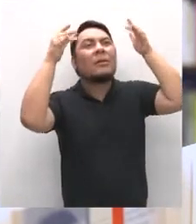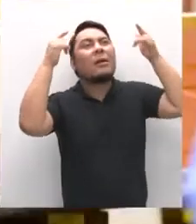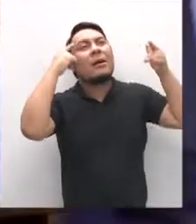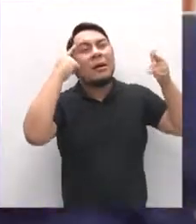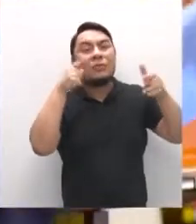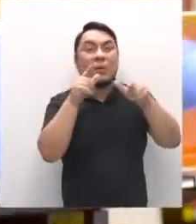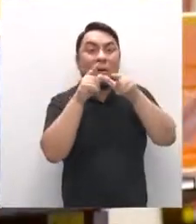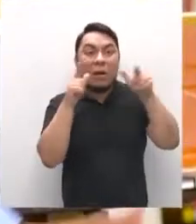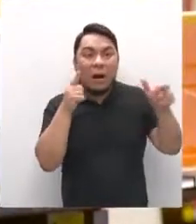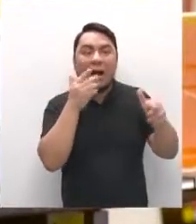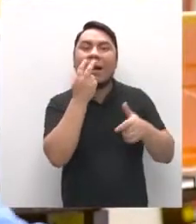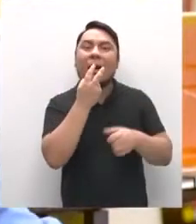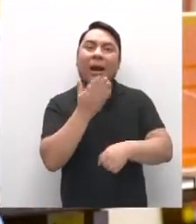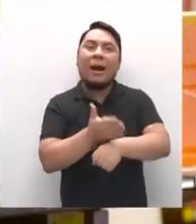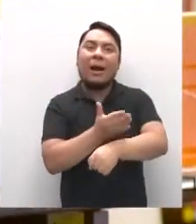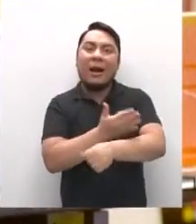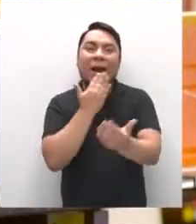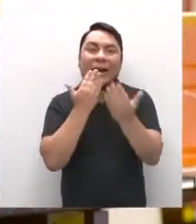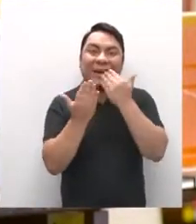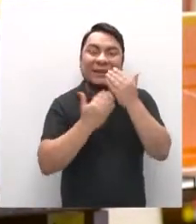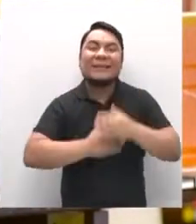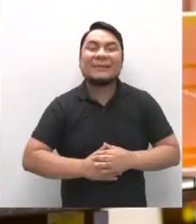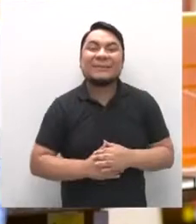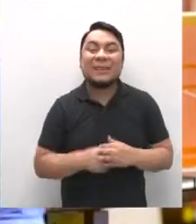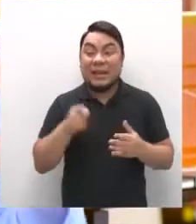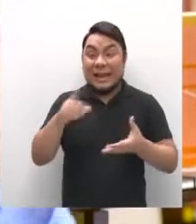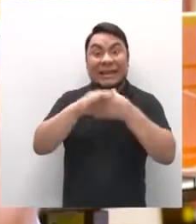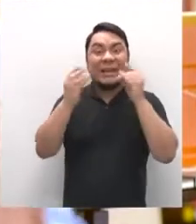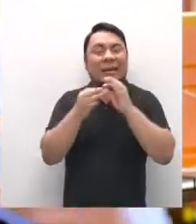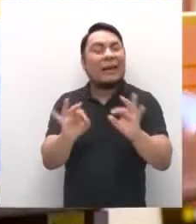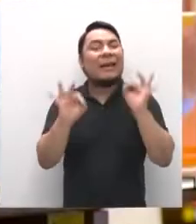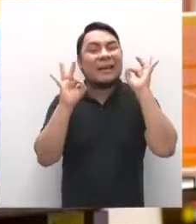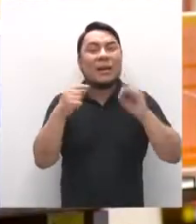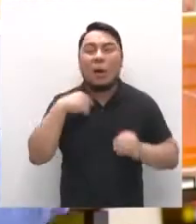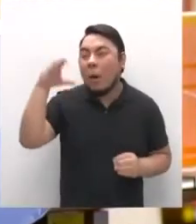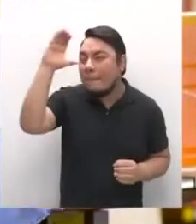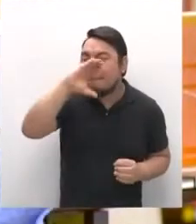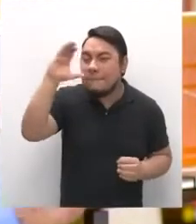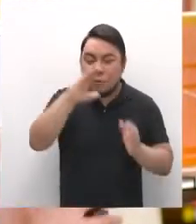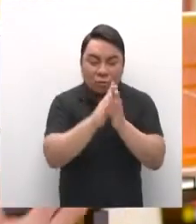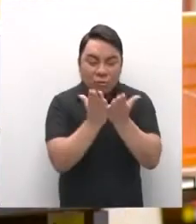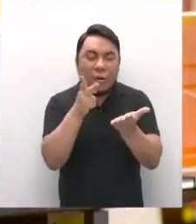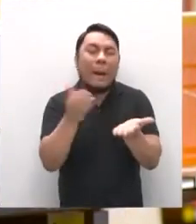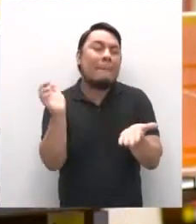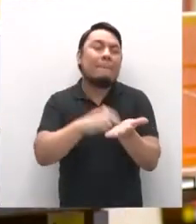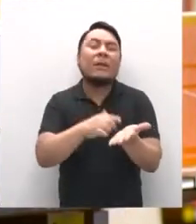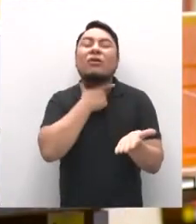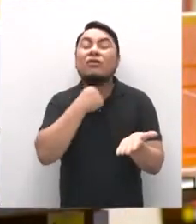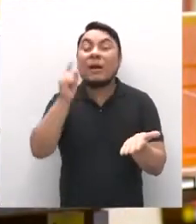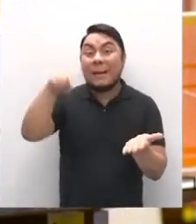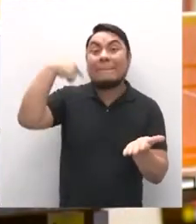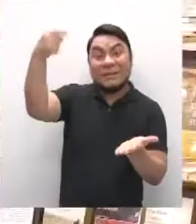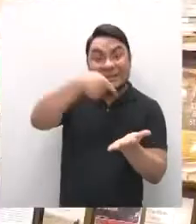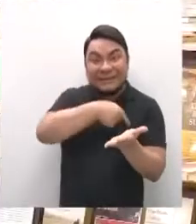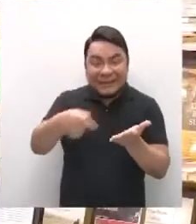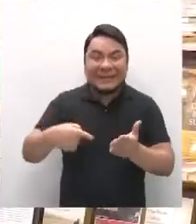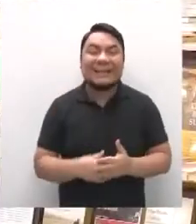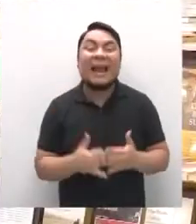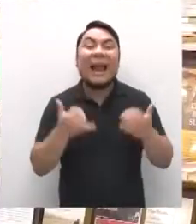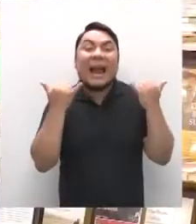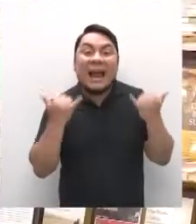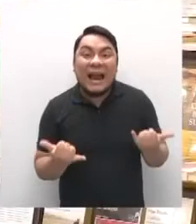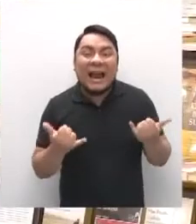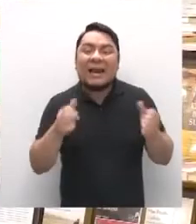lenguaje. ¡Una historia increíble! Buscaré una aún más interesante para la próxima semana.